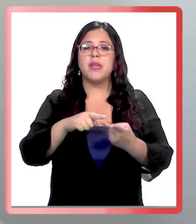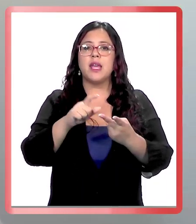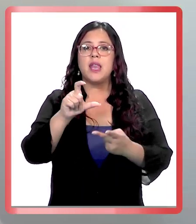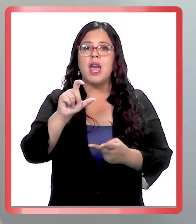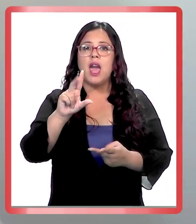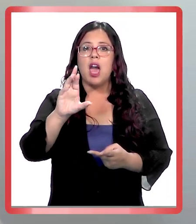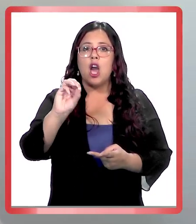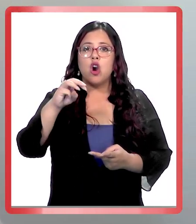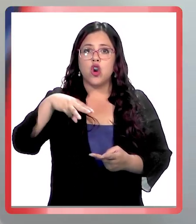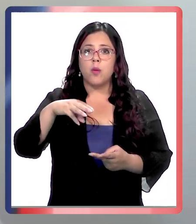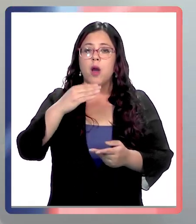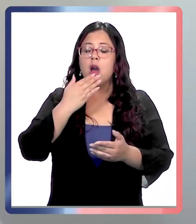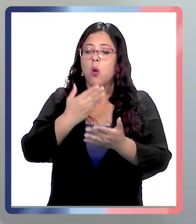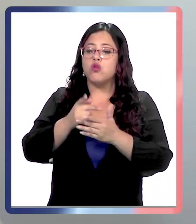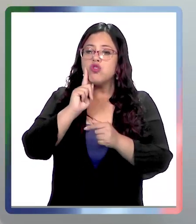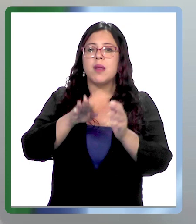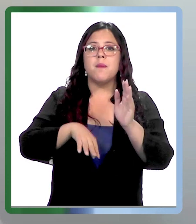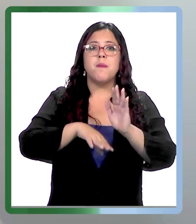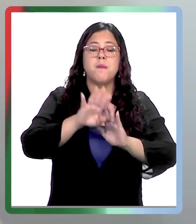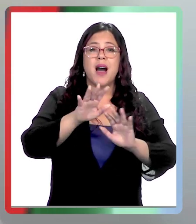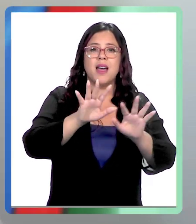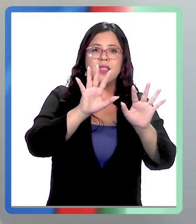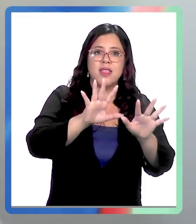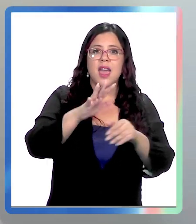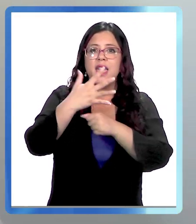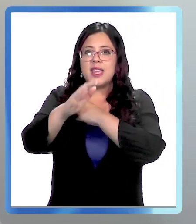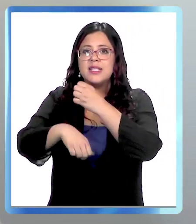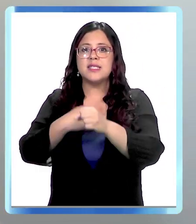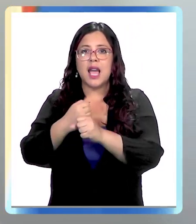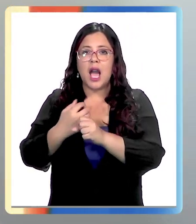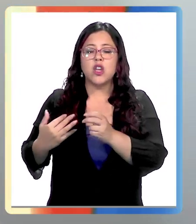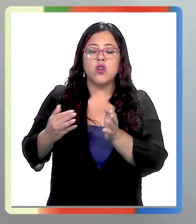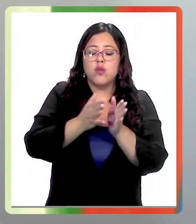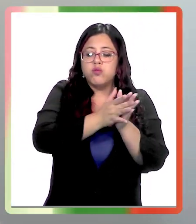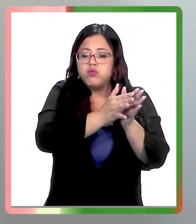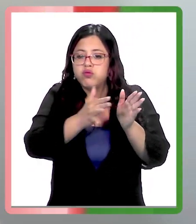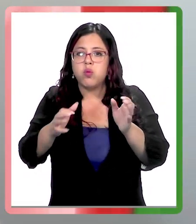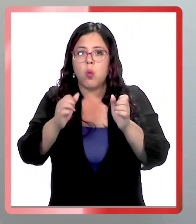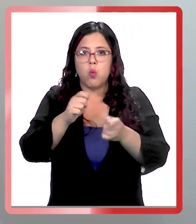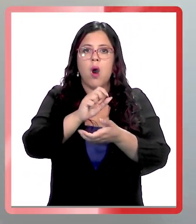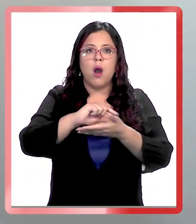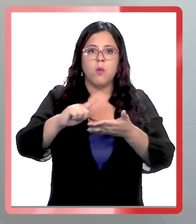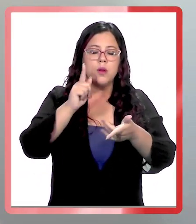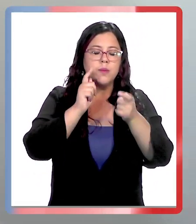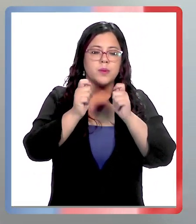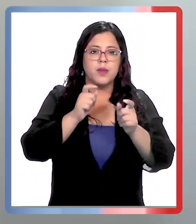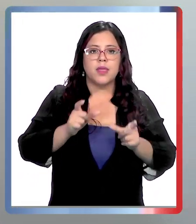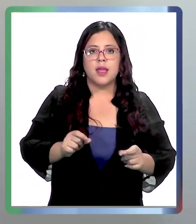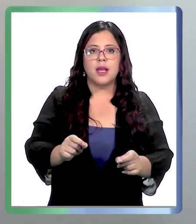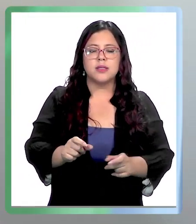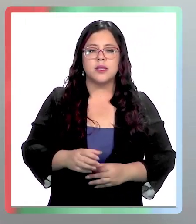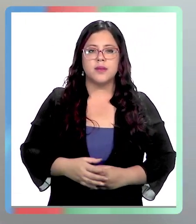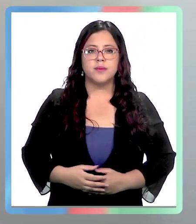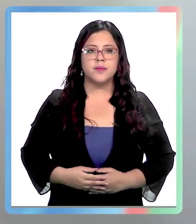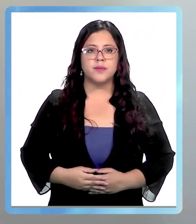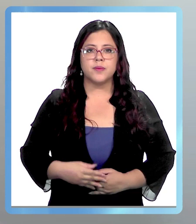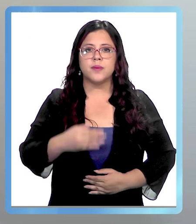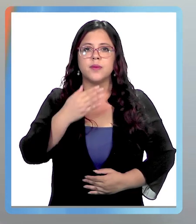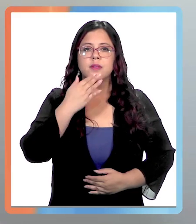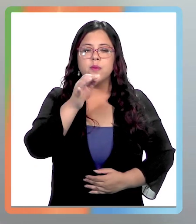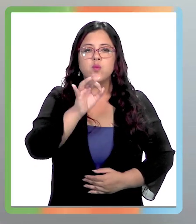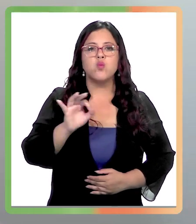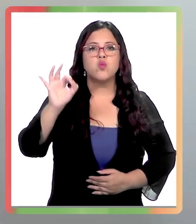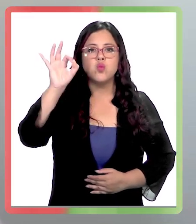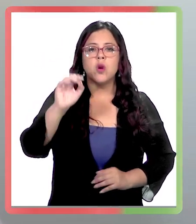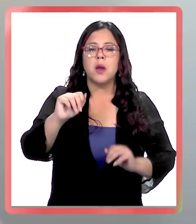sido vigilados aumenta el riesgo de tener cáncer colorectal. Existen algunas condiciones específicas, algunas enfermedades bastante